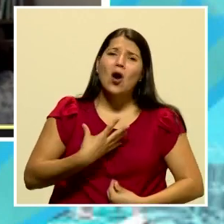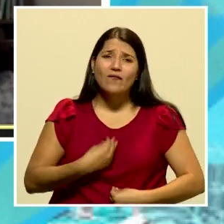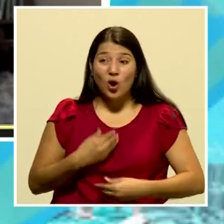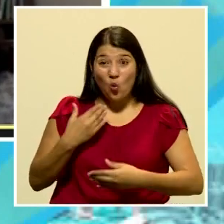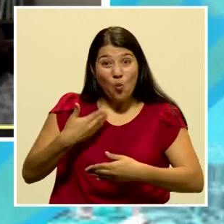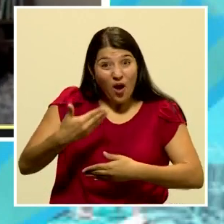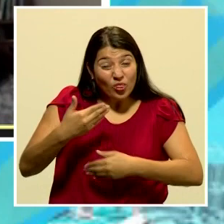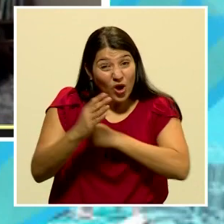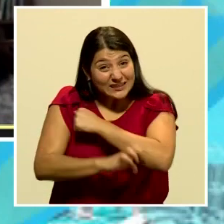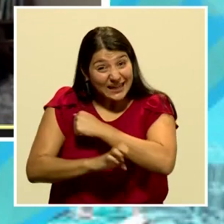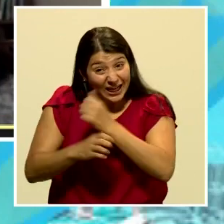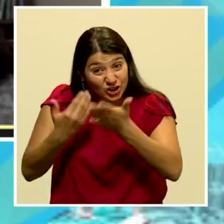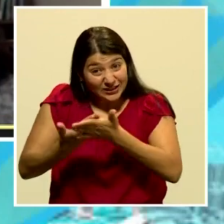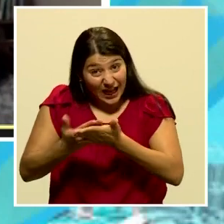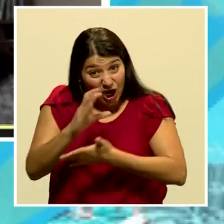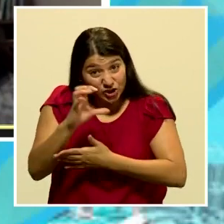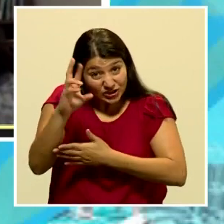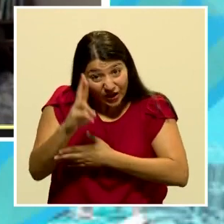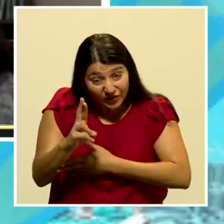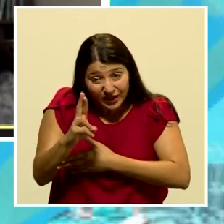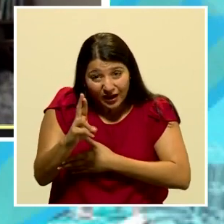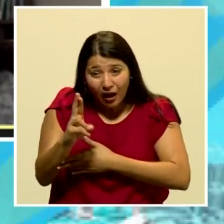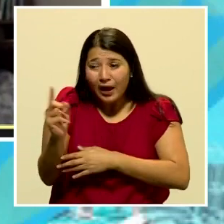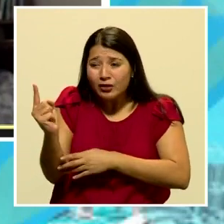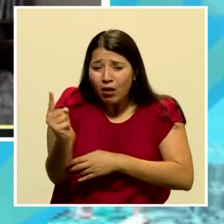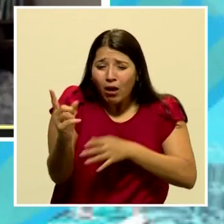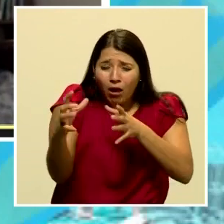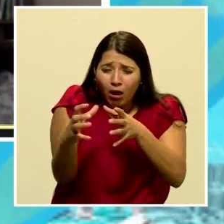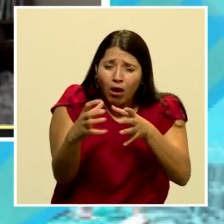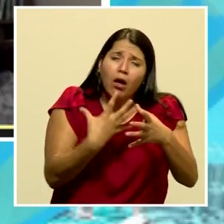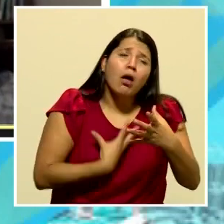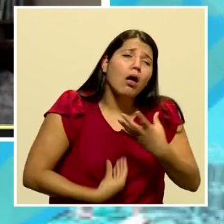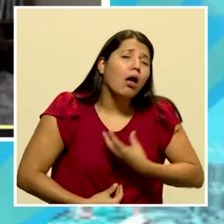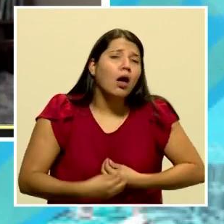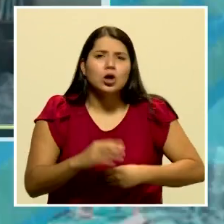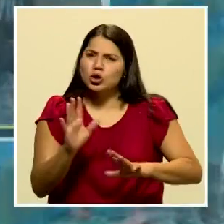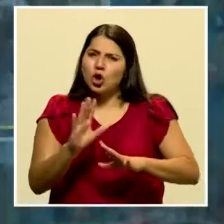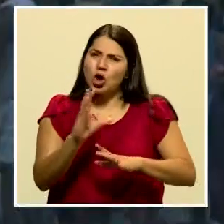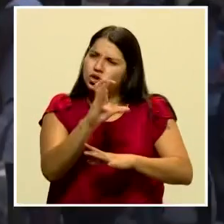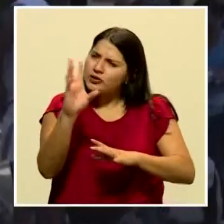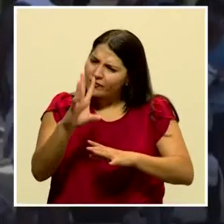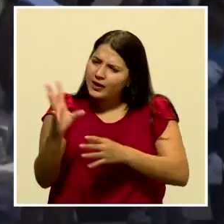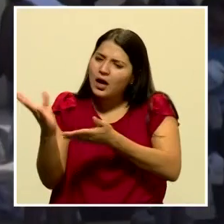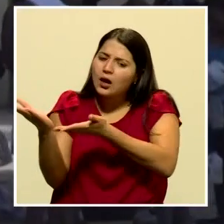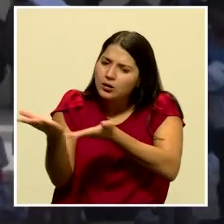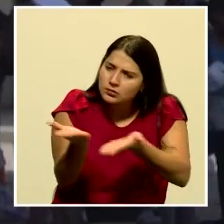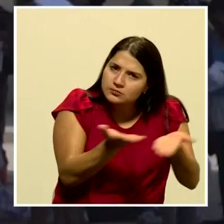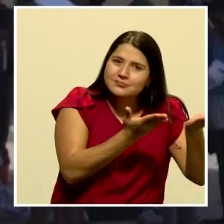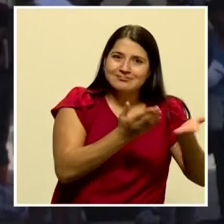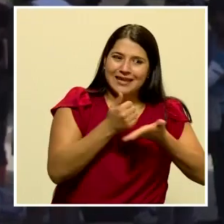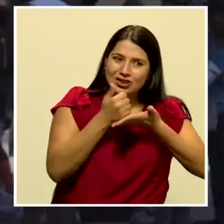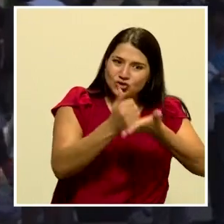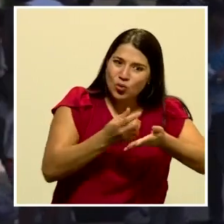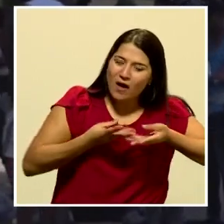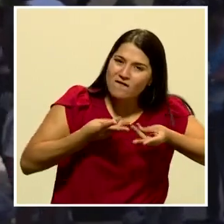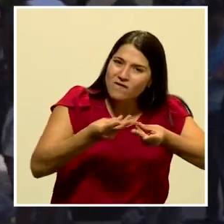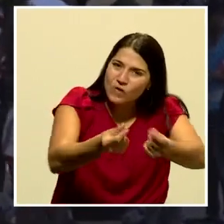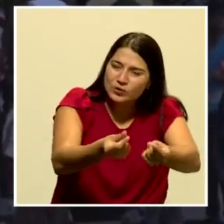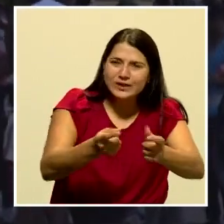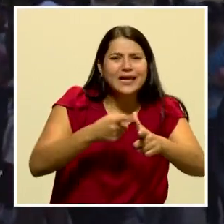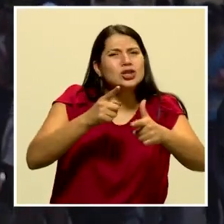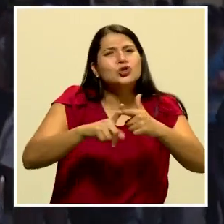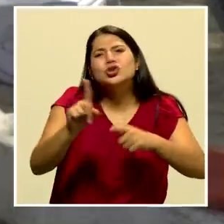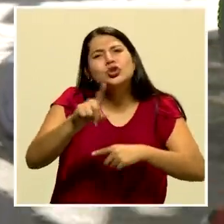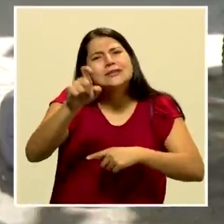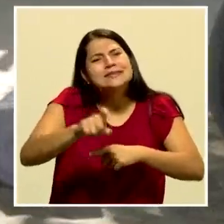Y lo mismo podría pasar en el resto del continente. Si el paso fuera humano, fuera fácil, no es necesario que la gente